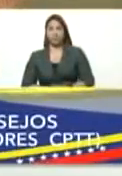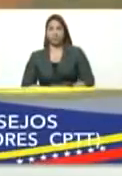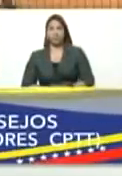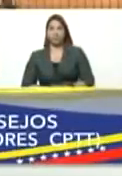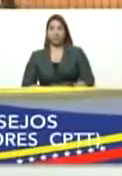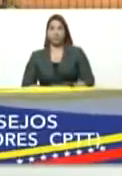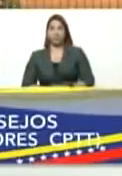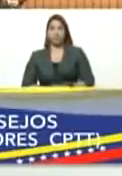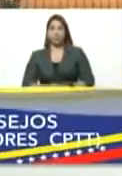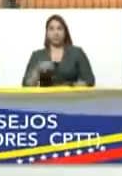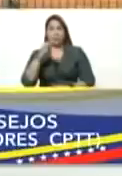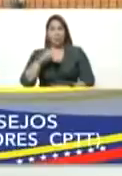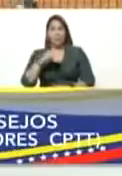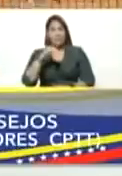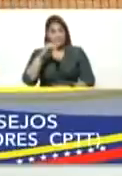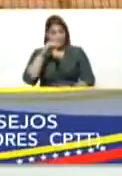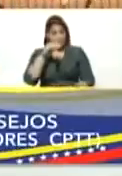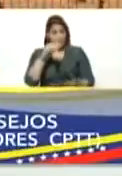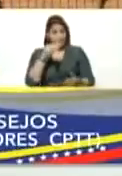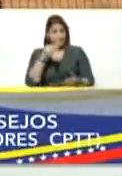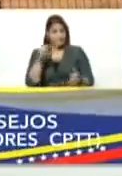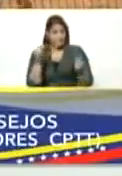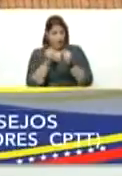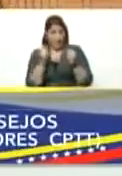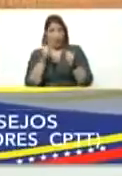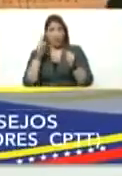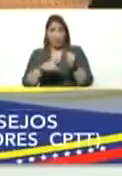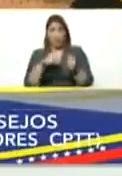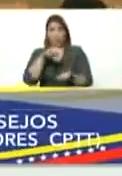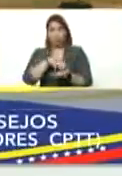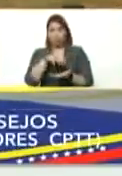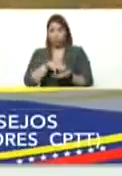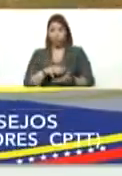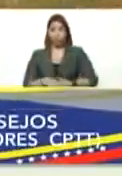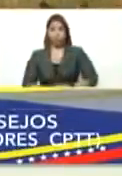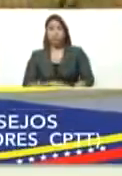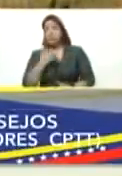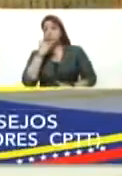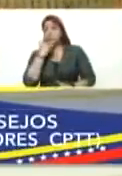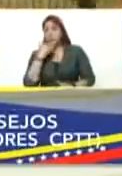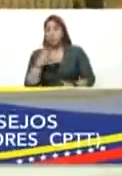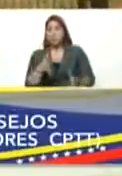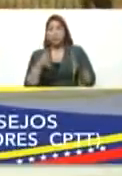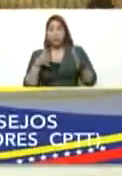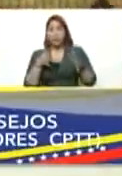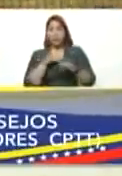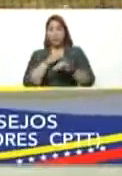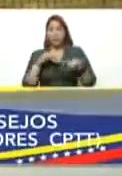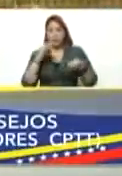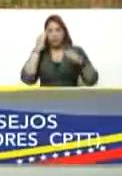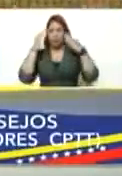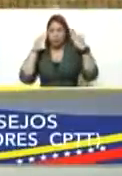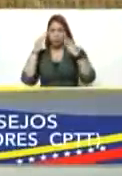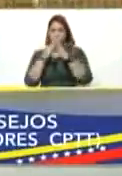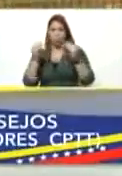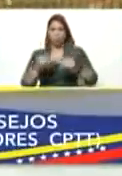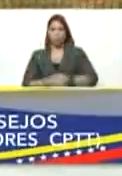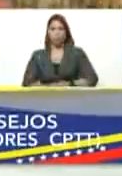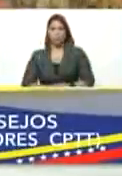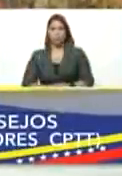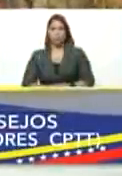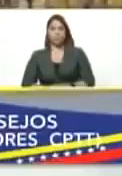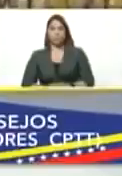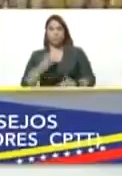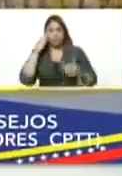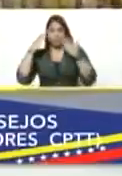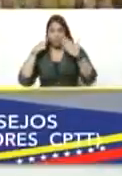1980. Y Mérida fue Mérida. Mérida una sorpresa. Casi gana la final. Bueno, mis saludos pues a todos, a todas. Saludos